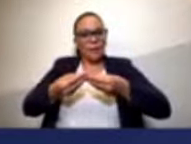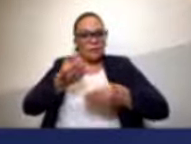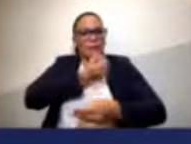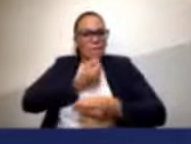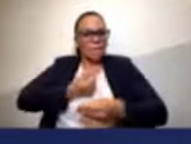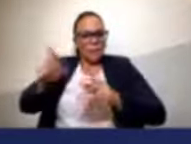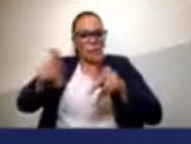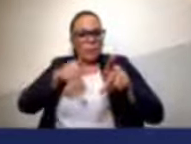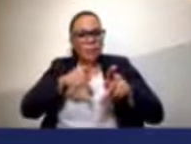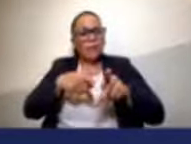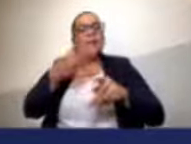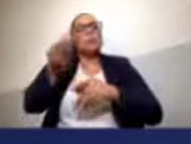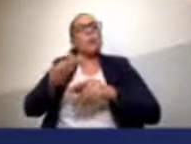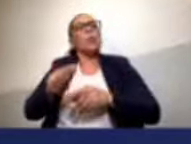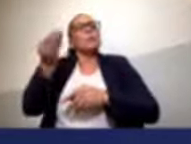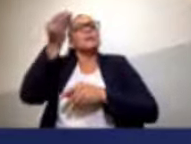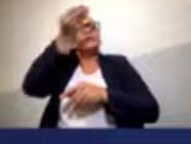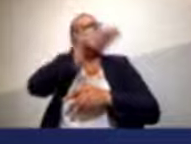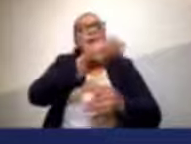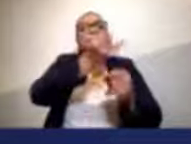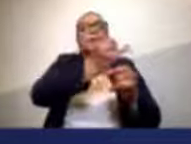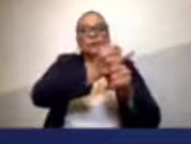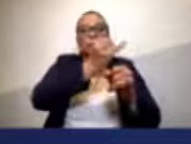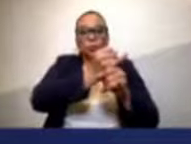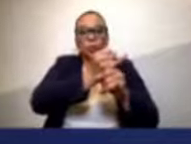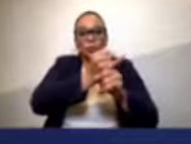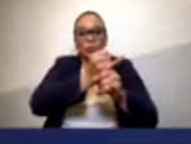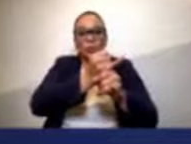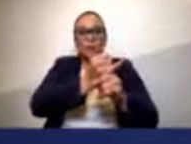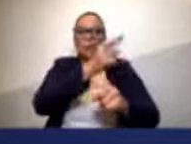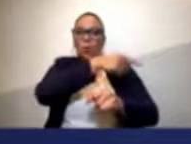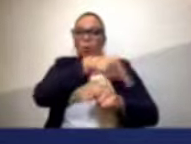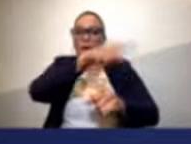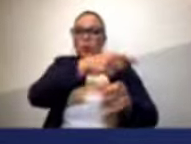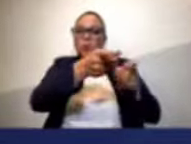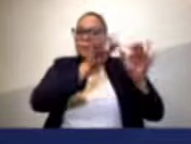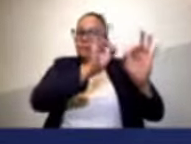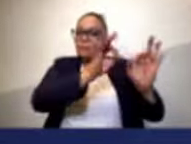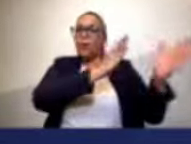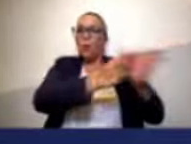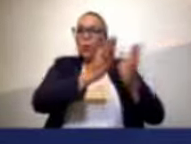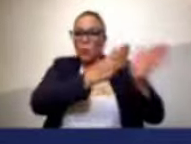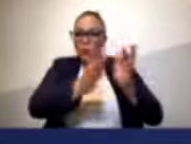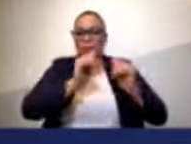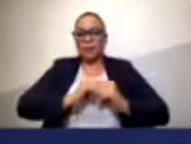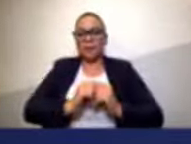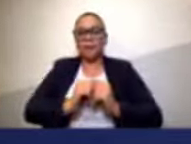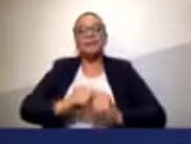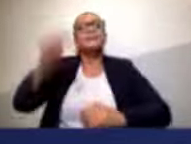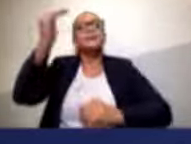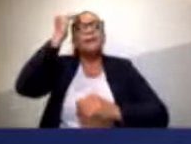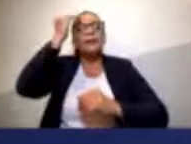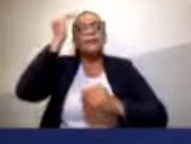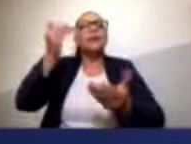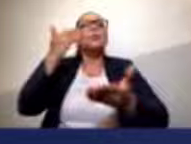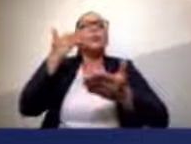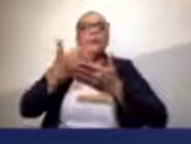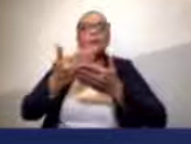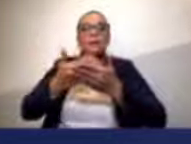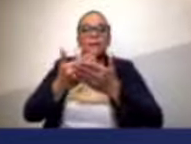las instituciones de forma ordenada, sabiendo y